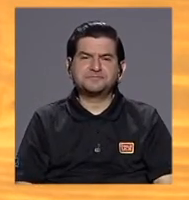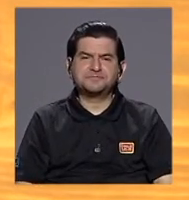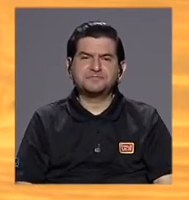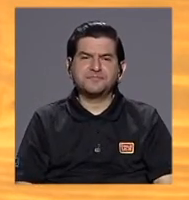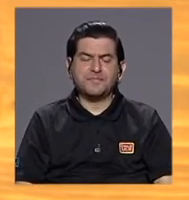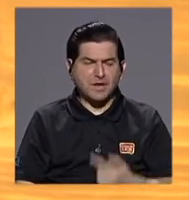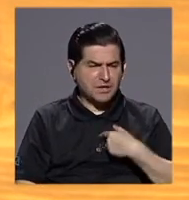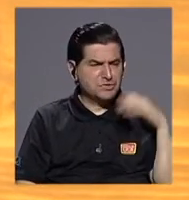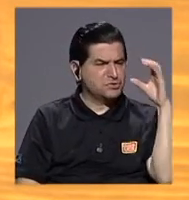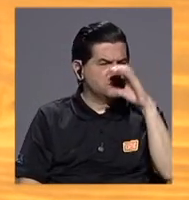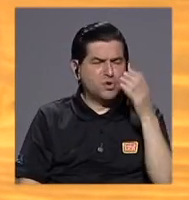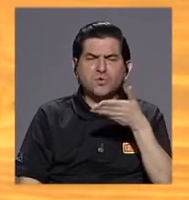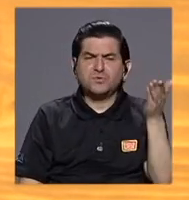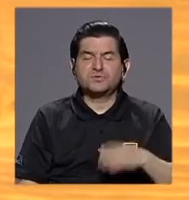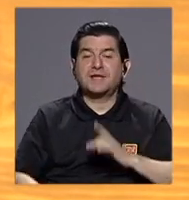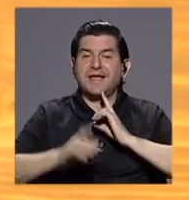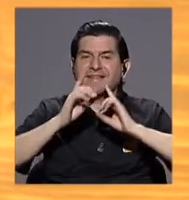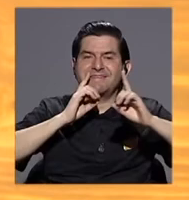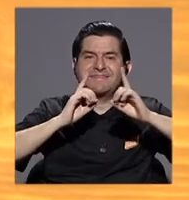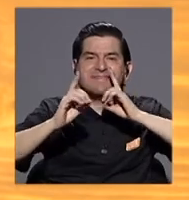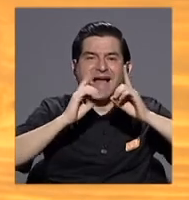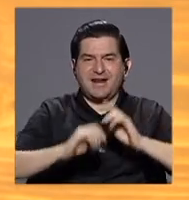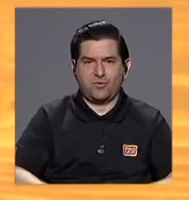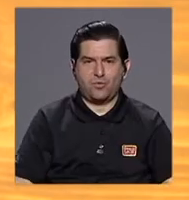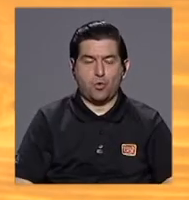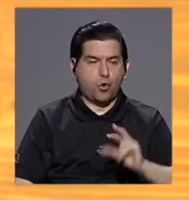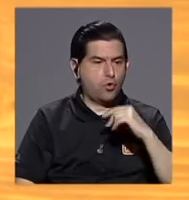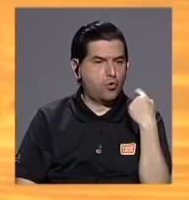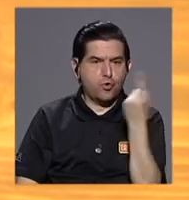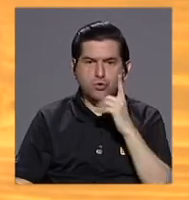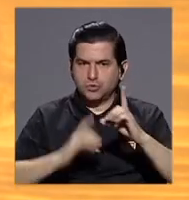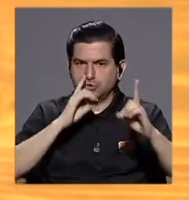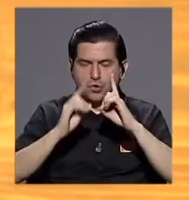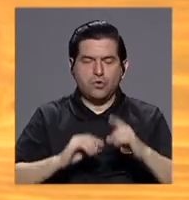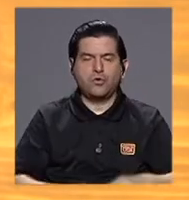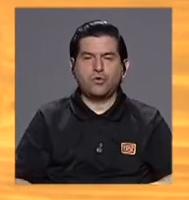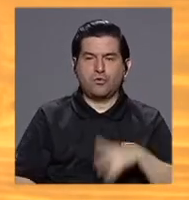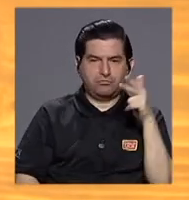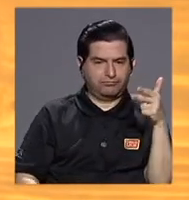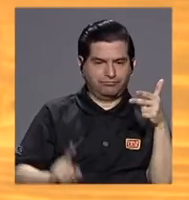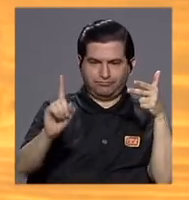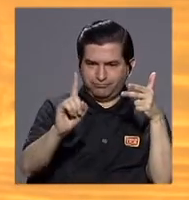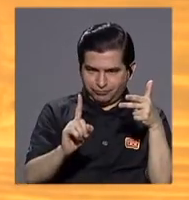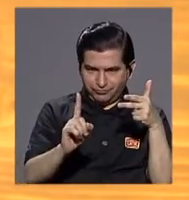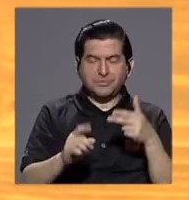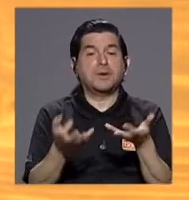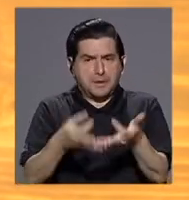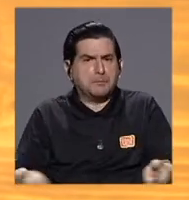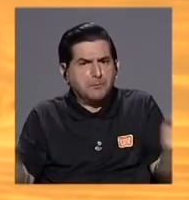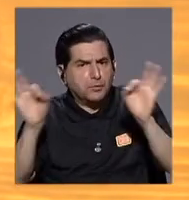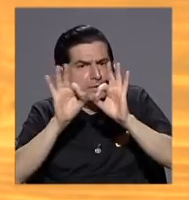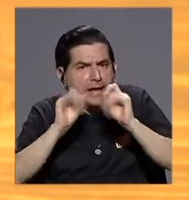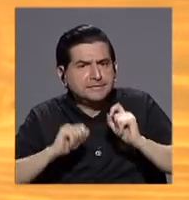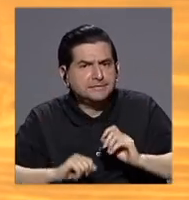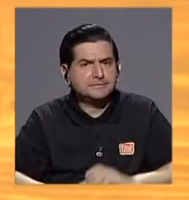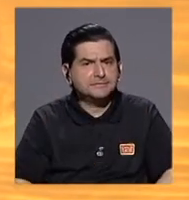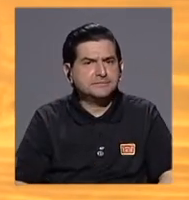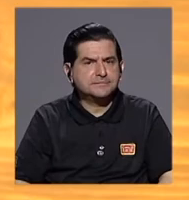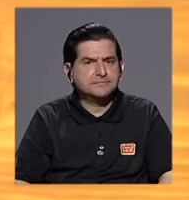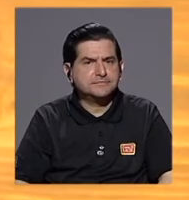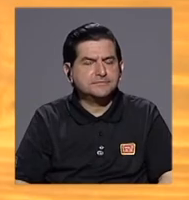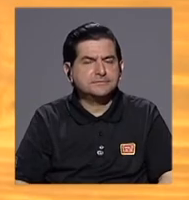Lo que busqué siempre fue un diálogo. No solo el diálogo ante las cámaras, que eso es importante,